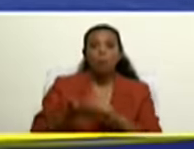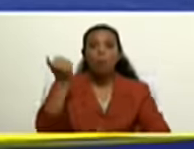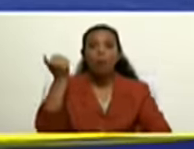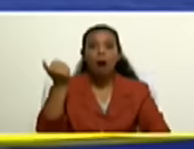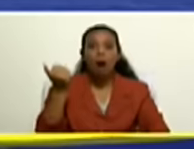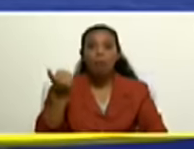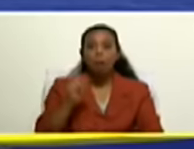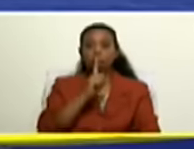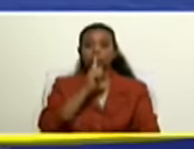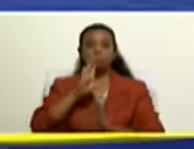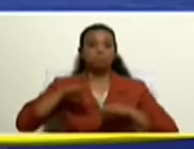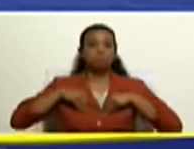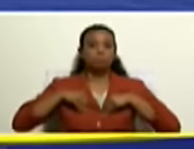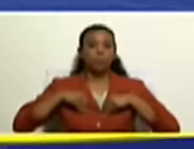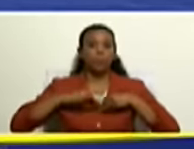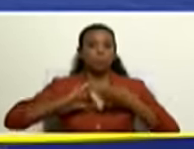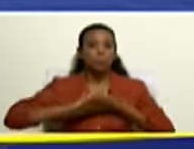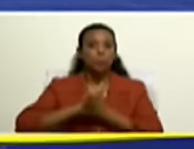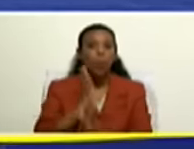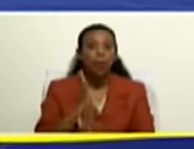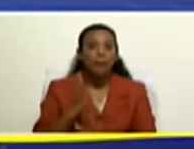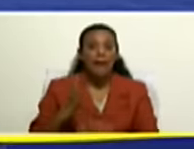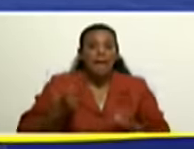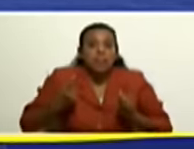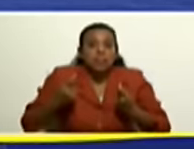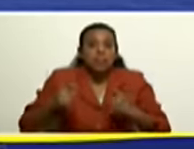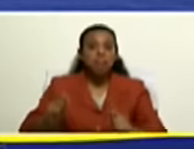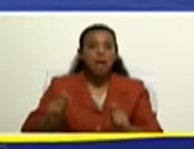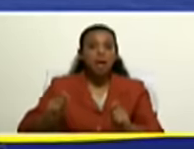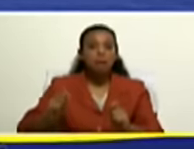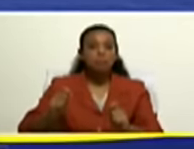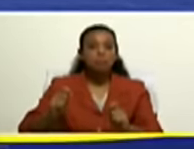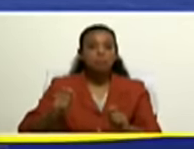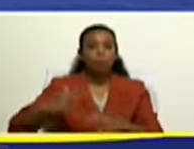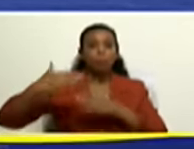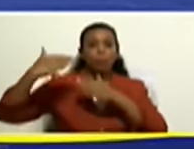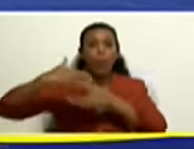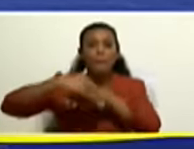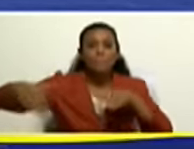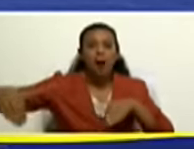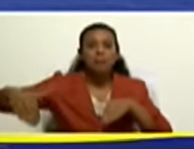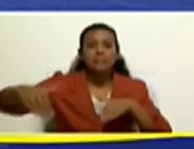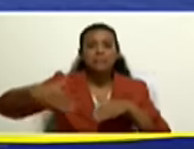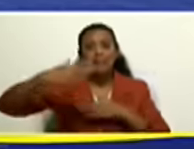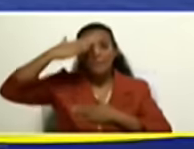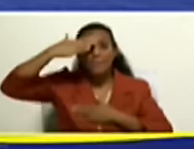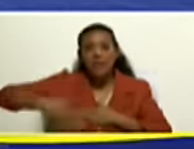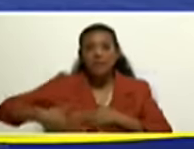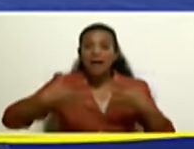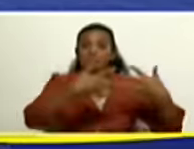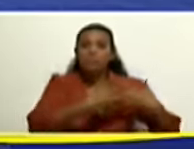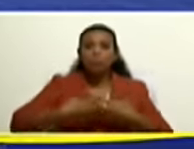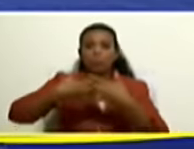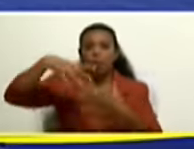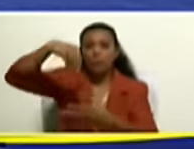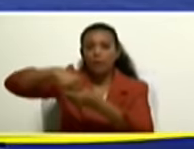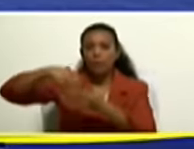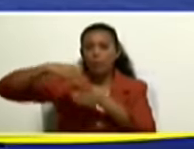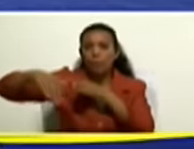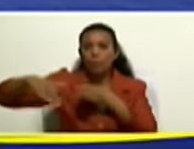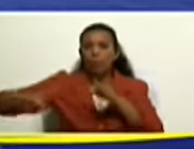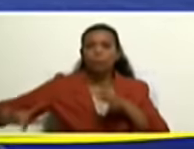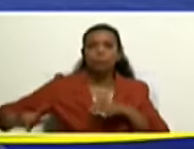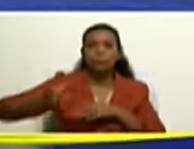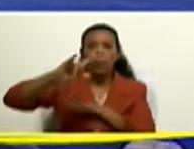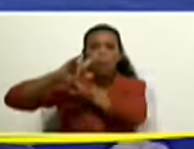que se desistiera y se acabara el intento de Guyana de poner una base militar en el territorio Esequibo para lanzar